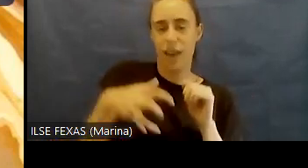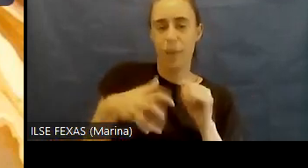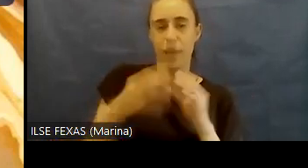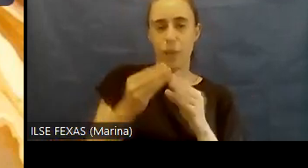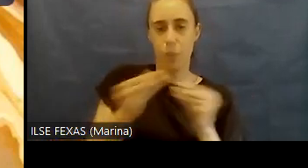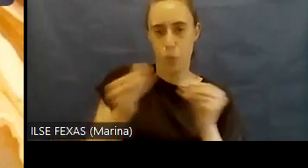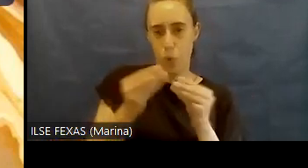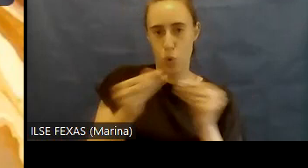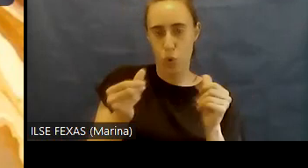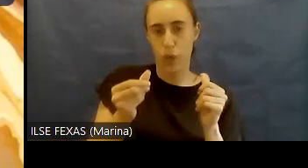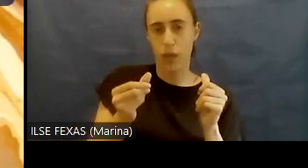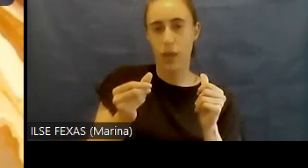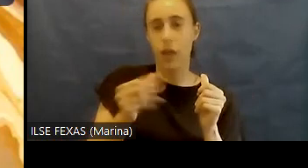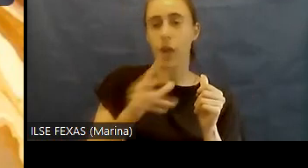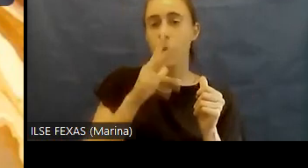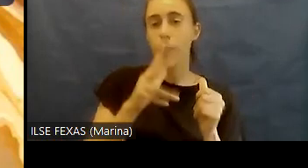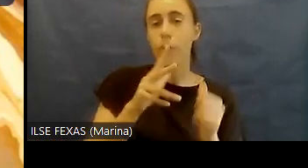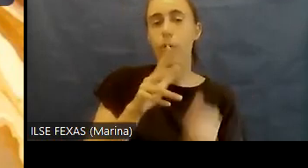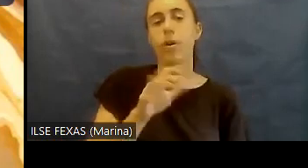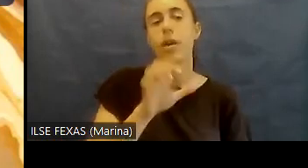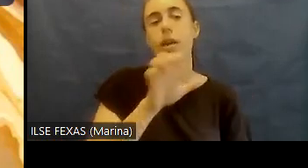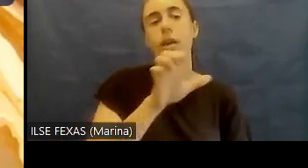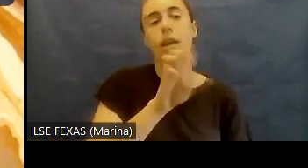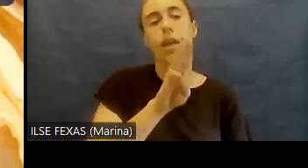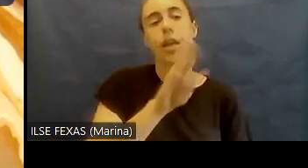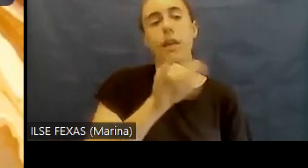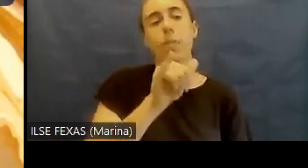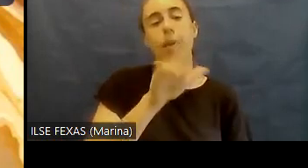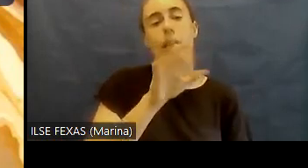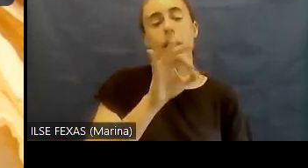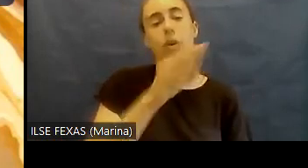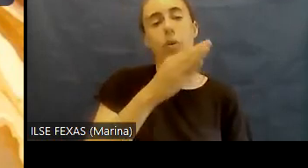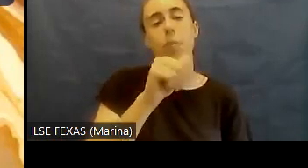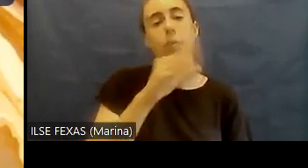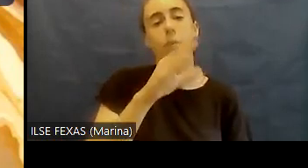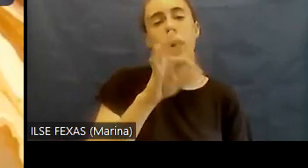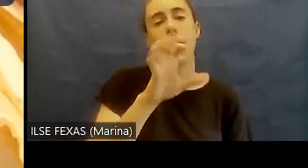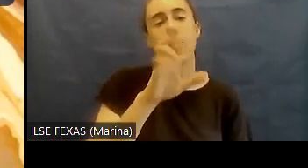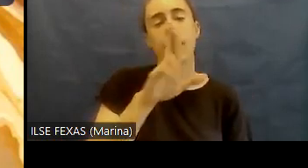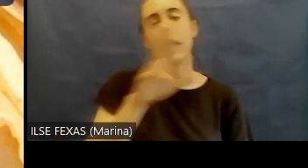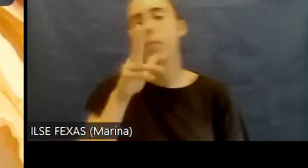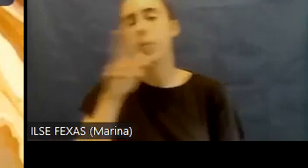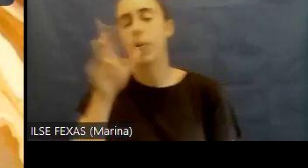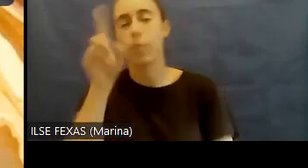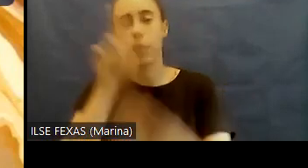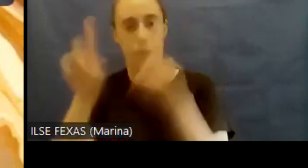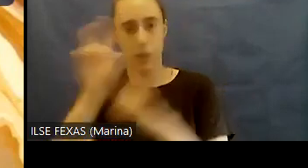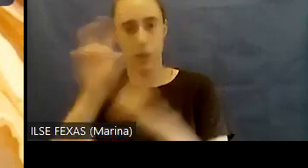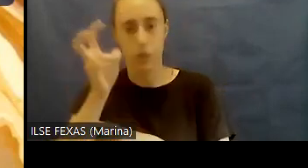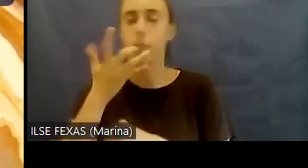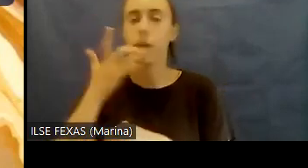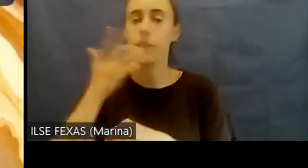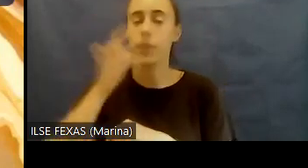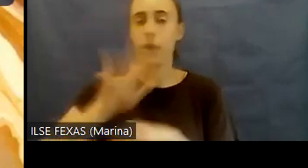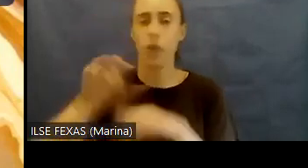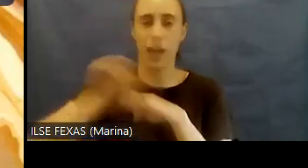ser bien asociada al Helicobacter pylori o bien asociada a cualquier otro agente. Es decir, en aquellas personas que beben mucho alcohol, por